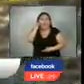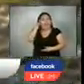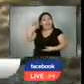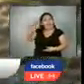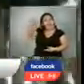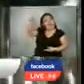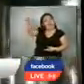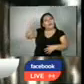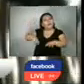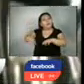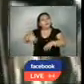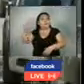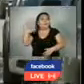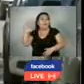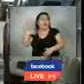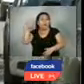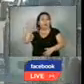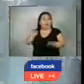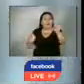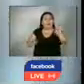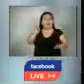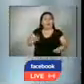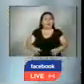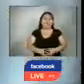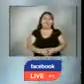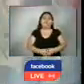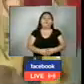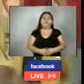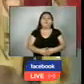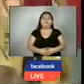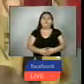el imputado enfrentó audiencia.